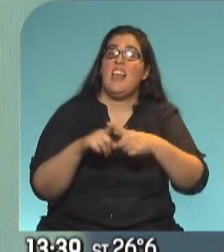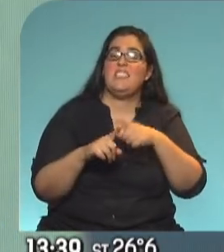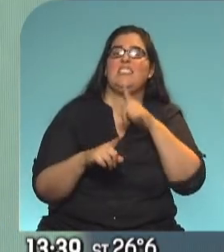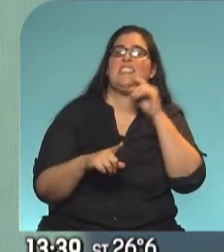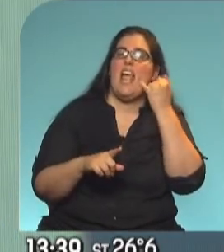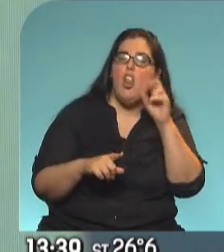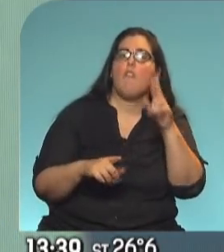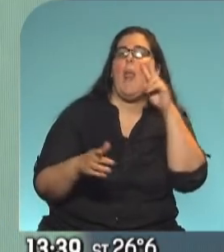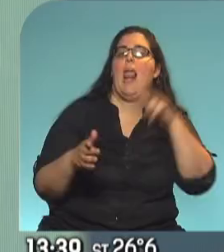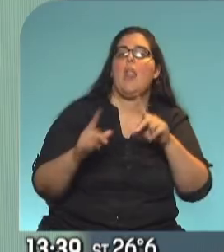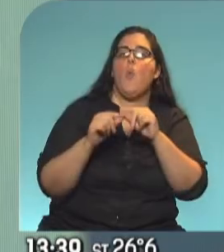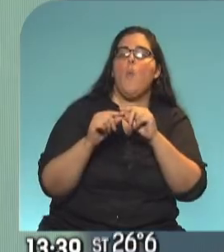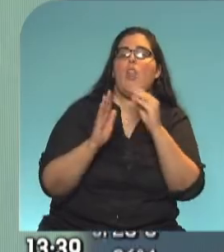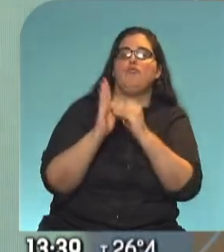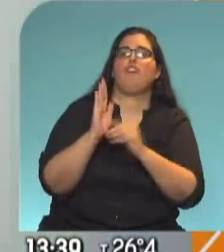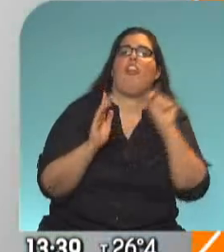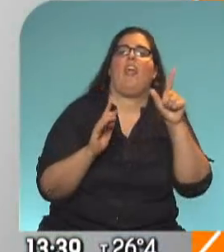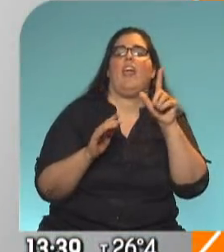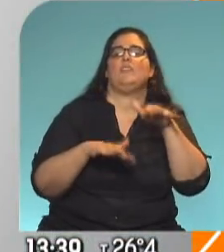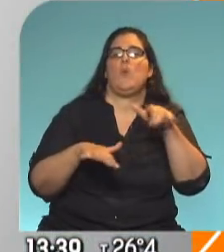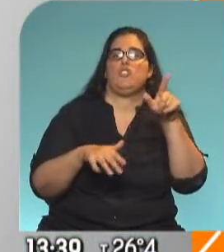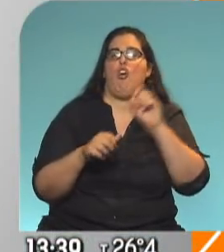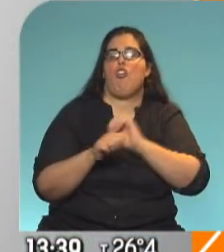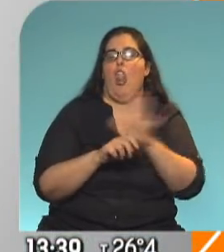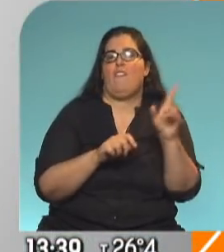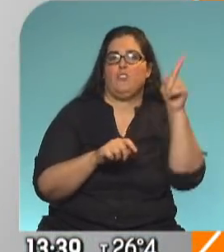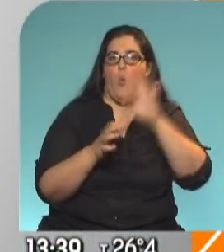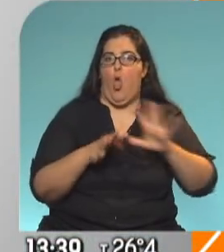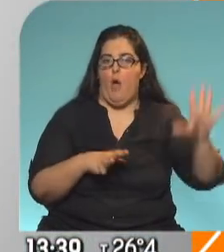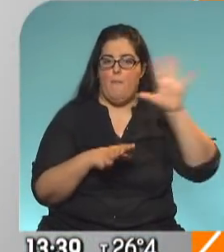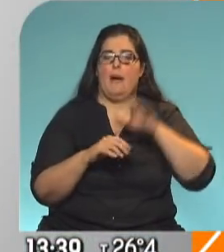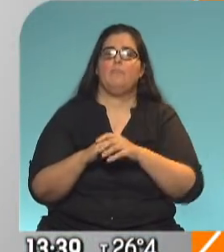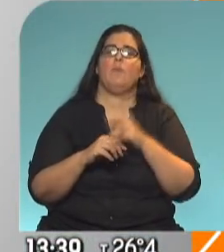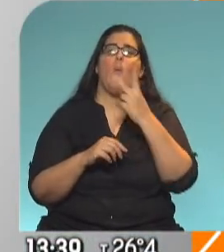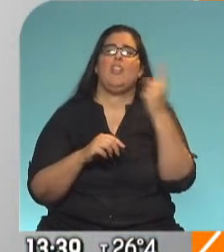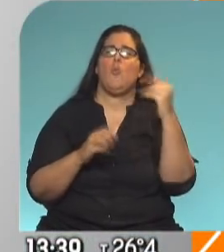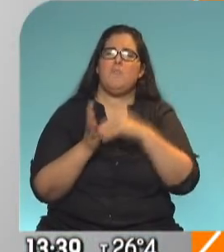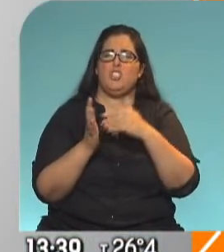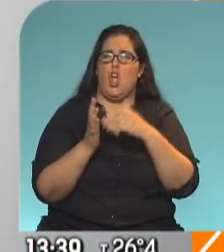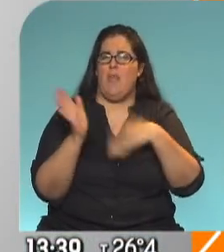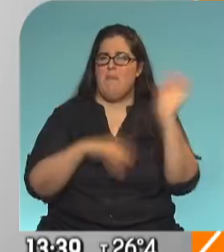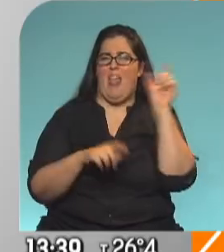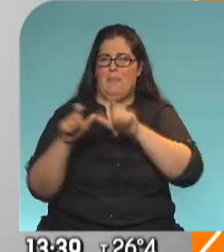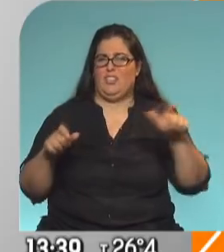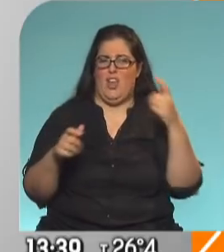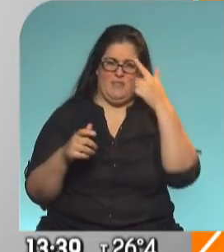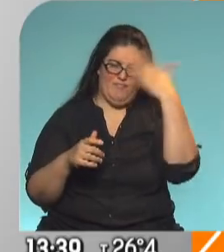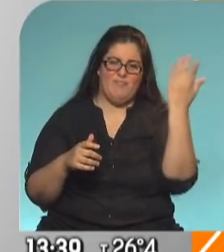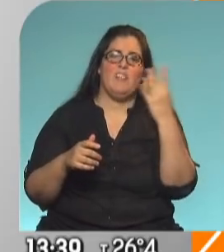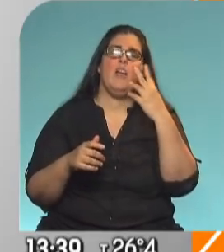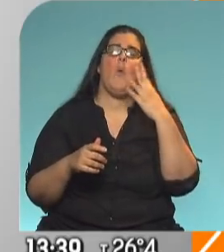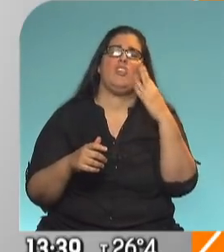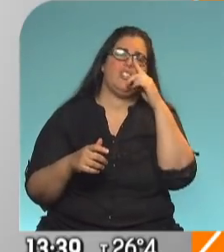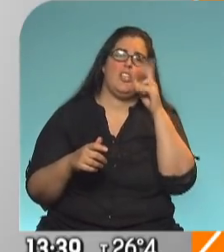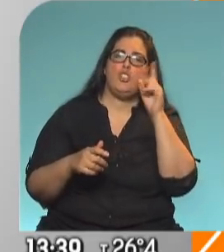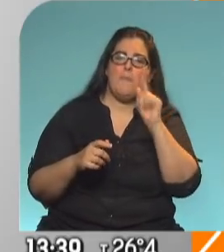los números del coronavirus en Europa. Más de 21 millones de casos, más de 478.000